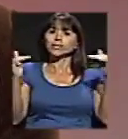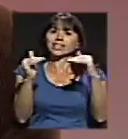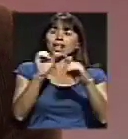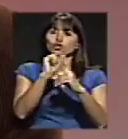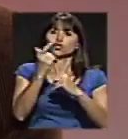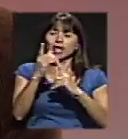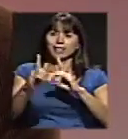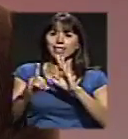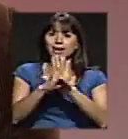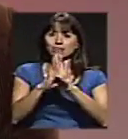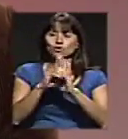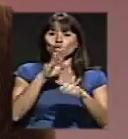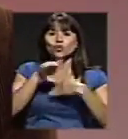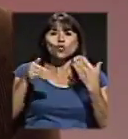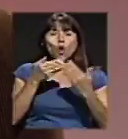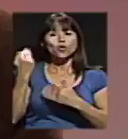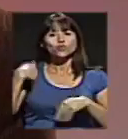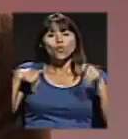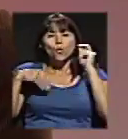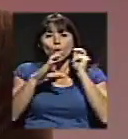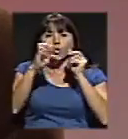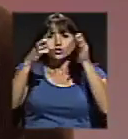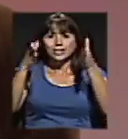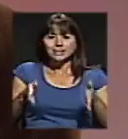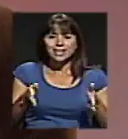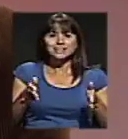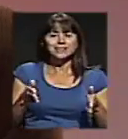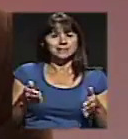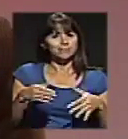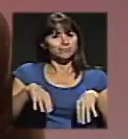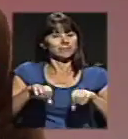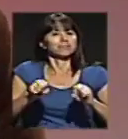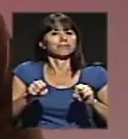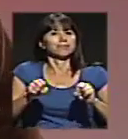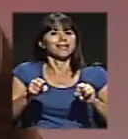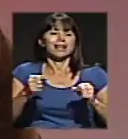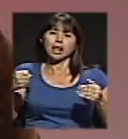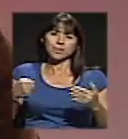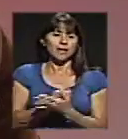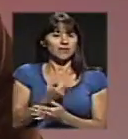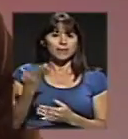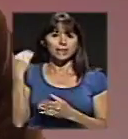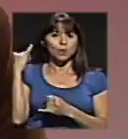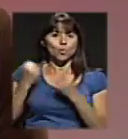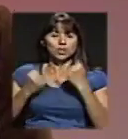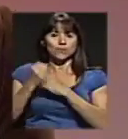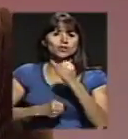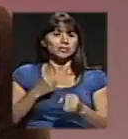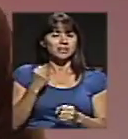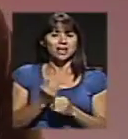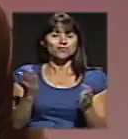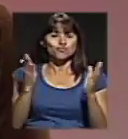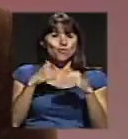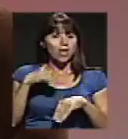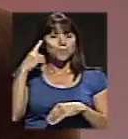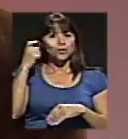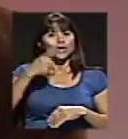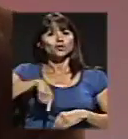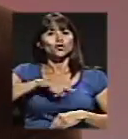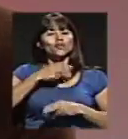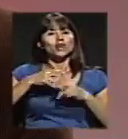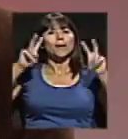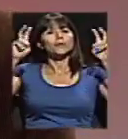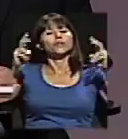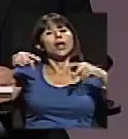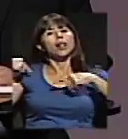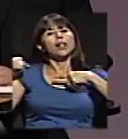los costarricenses y las costarricenses tengan cabida, que lo hemos perdido lamentablemente en los últimos años con lo que llamamos la larga noche neoliberal